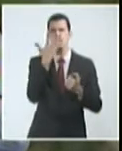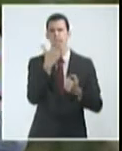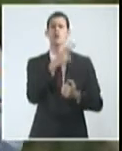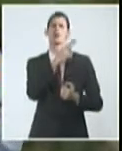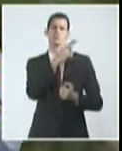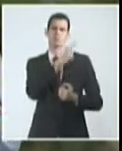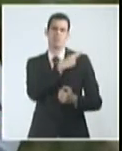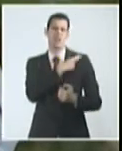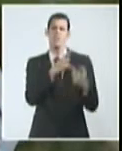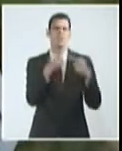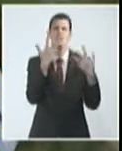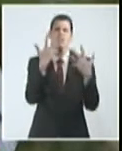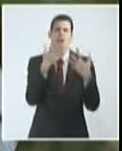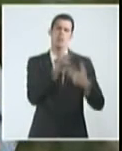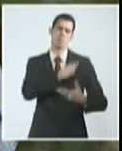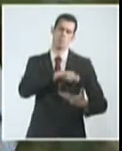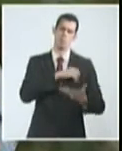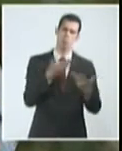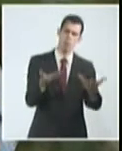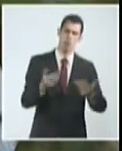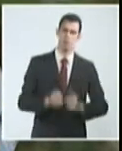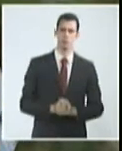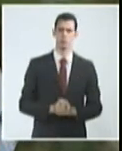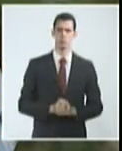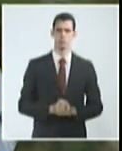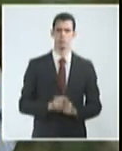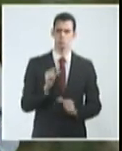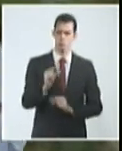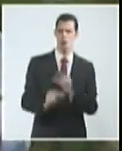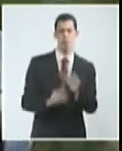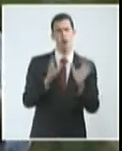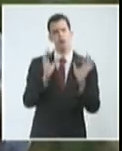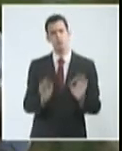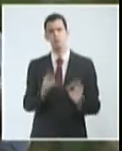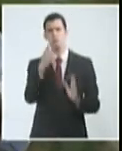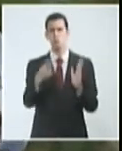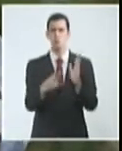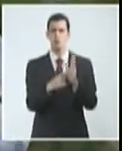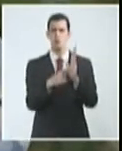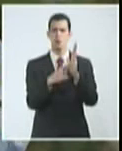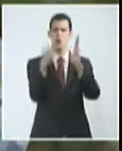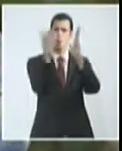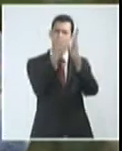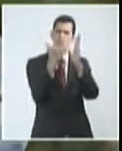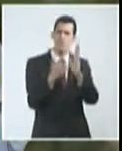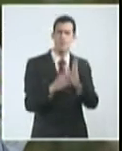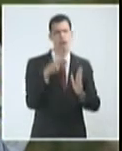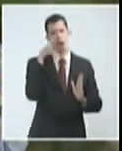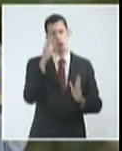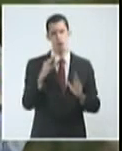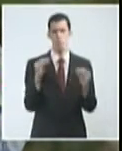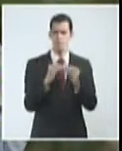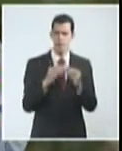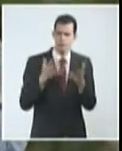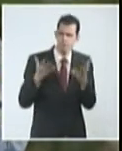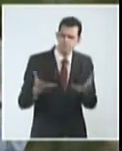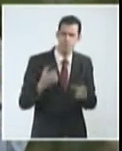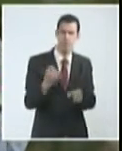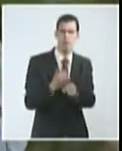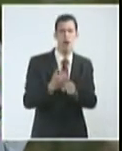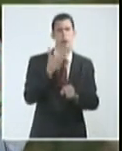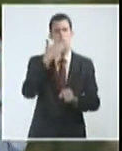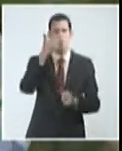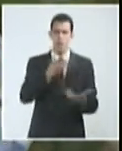convertir excepciones en reglas, y yo creo que es también una atención más directa, más intencionada hacia las personas que